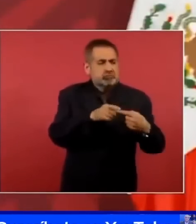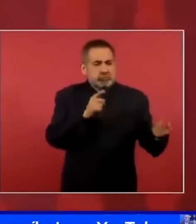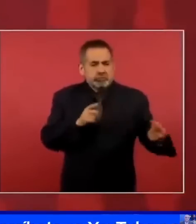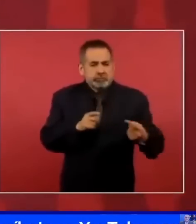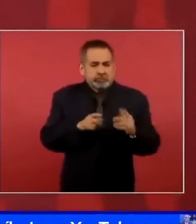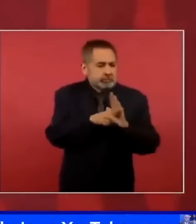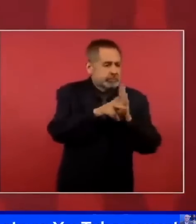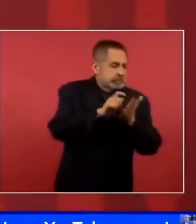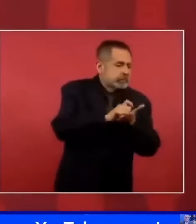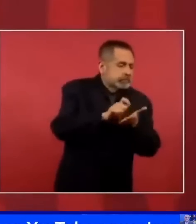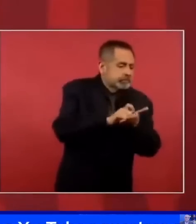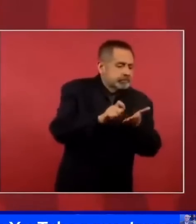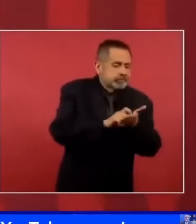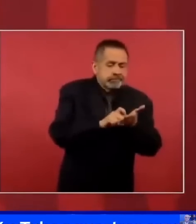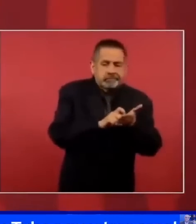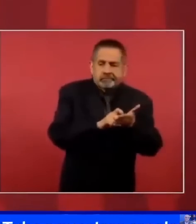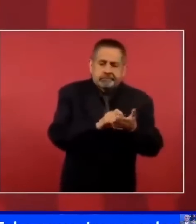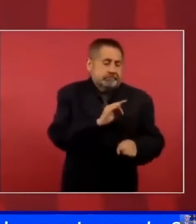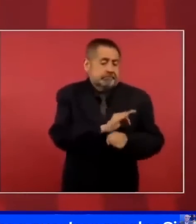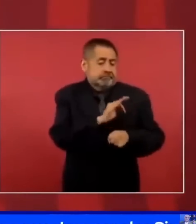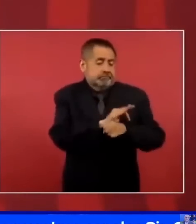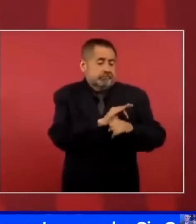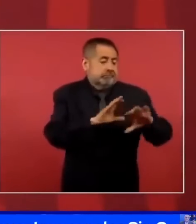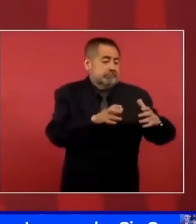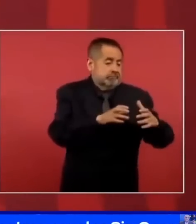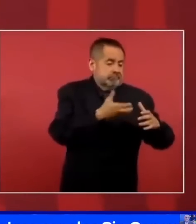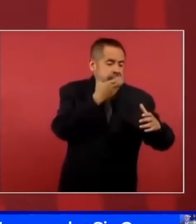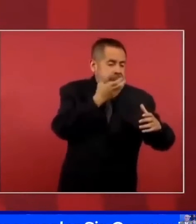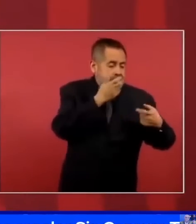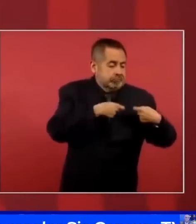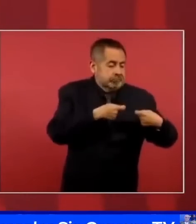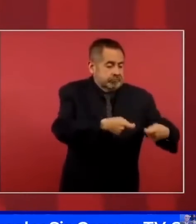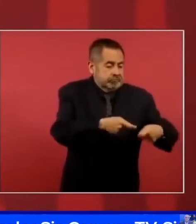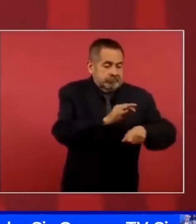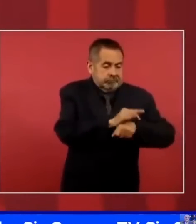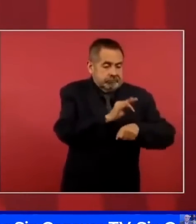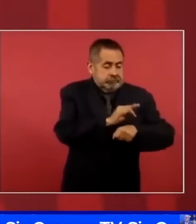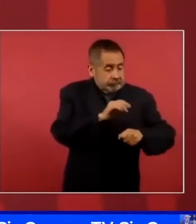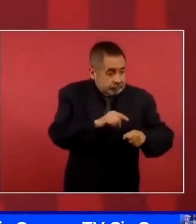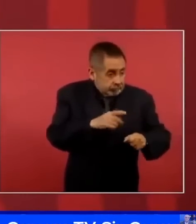hacer un periodismo en favor de un bloque conservador,